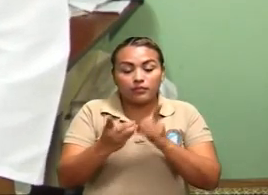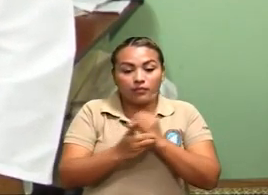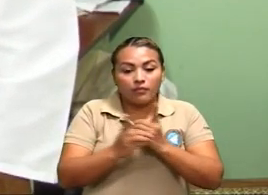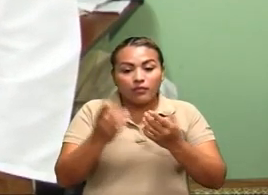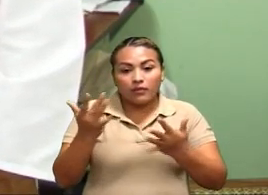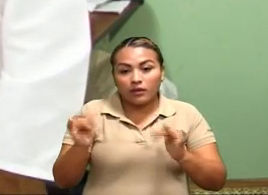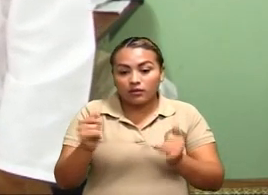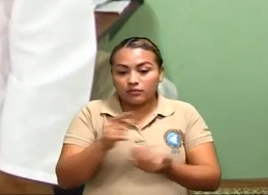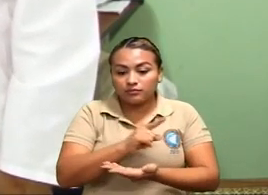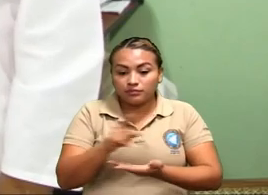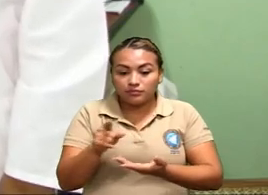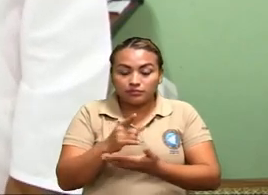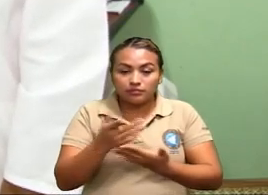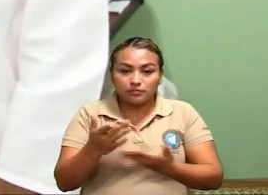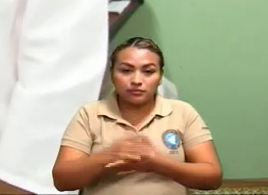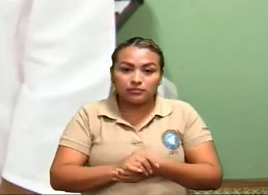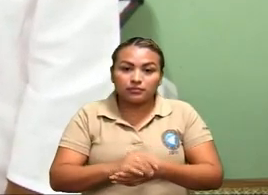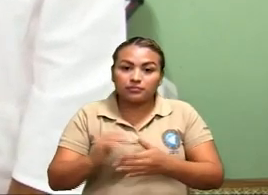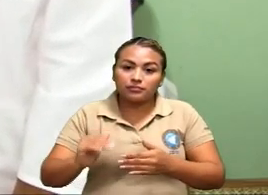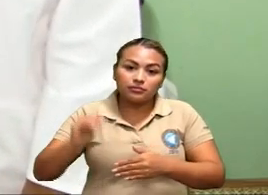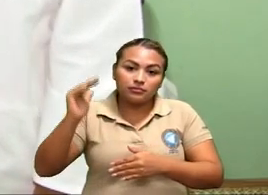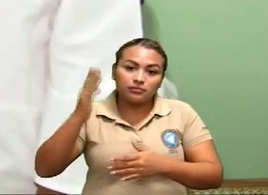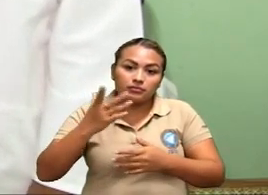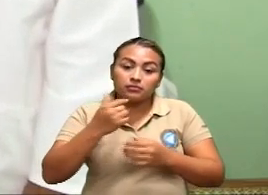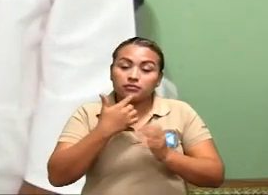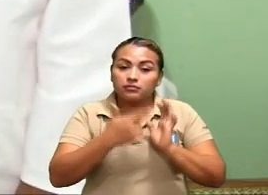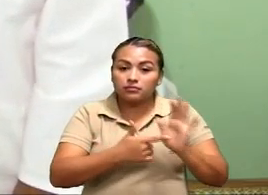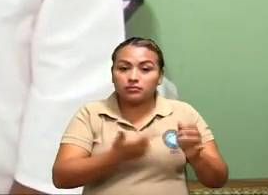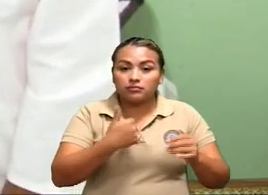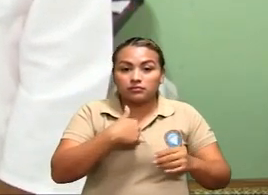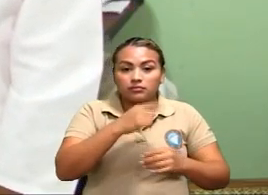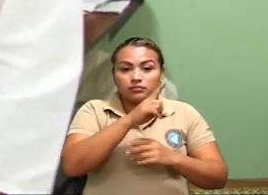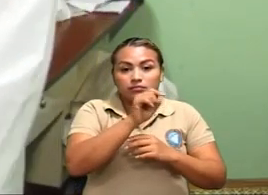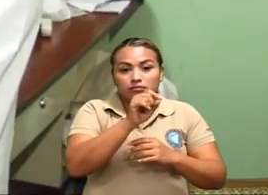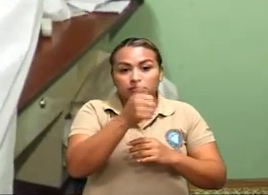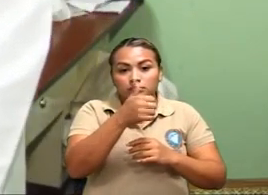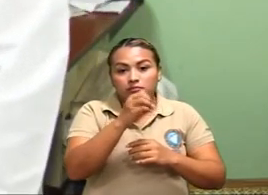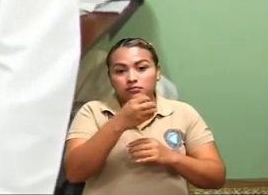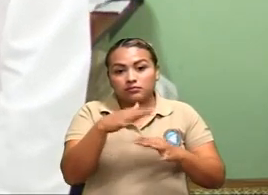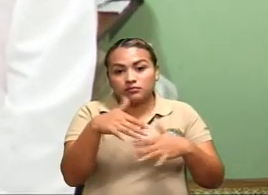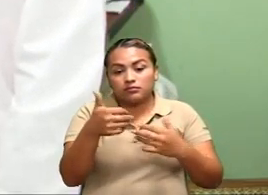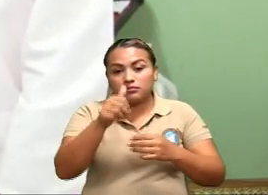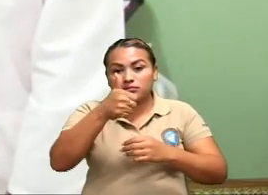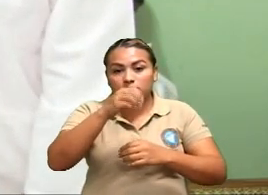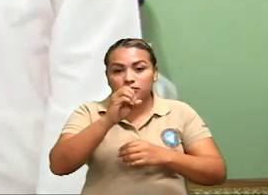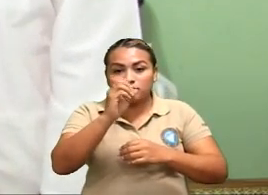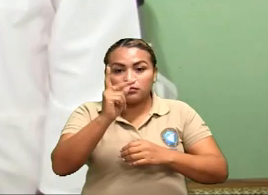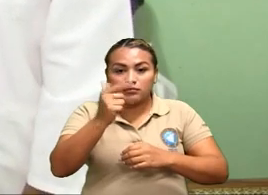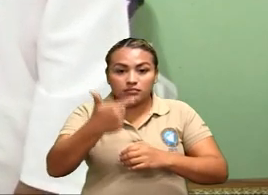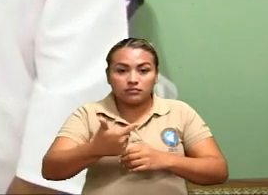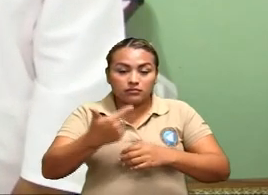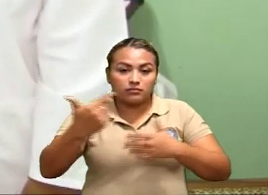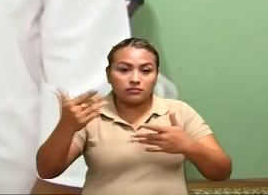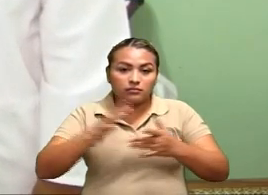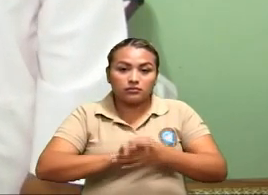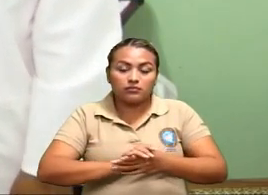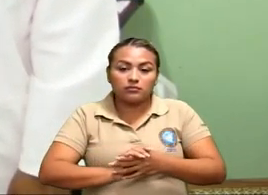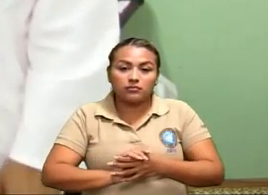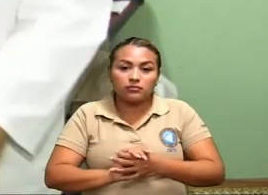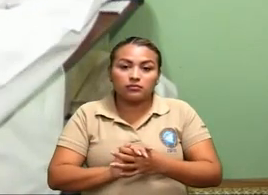casi lo mismo que medimos. Sí, si mido 1.60, entonces 60 kilos. Tiene que ser mi peso 60 ideal.